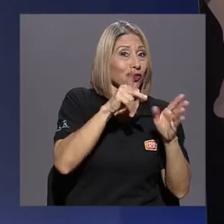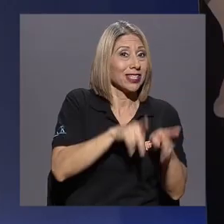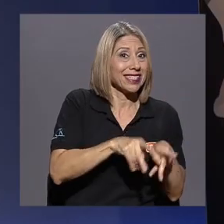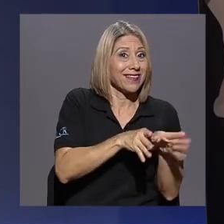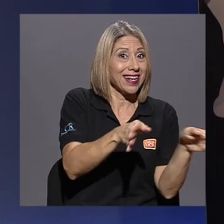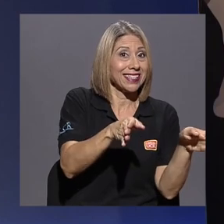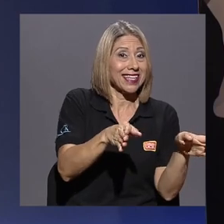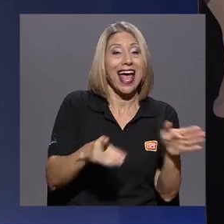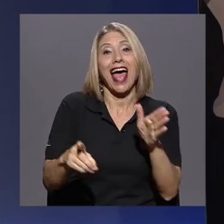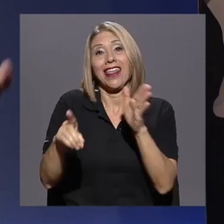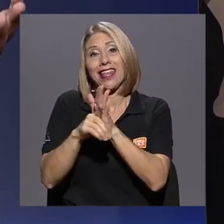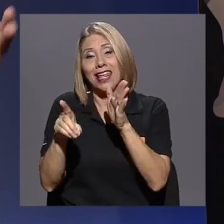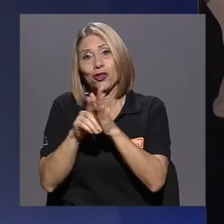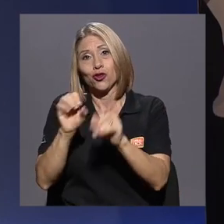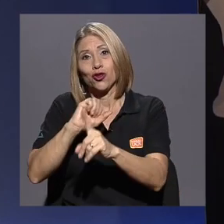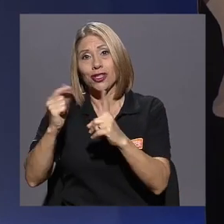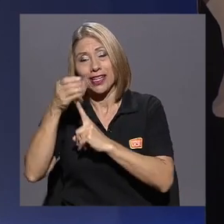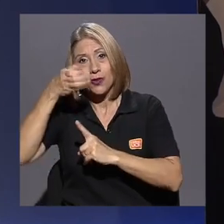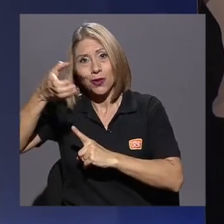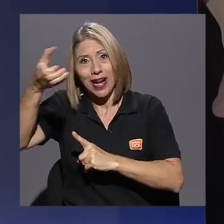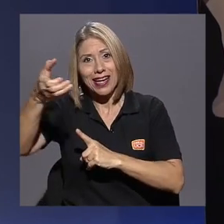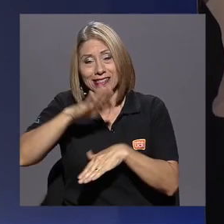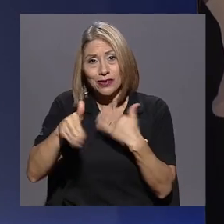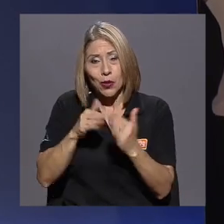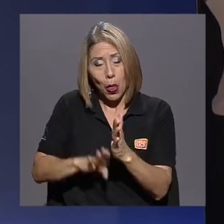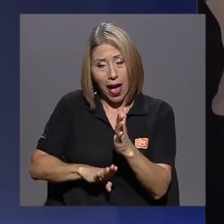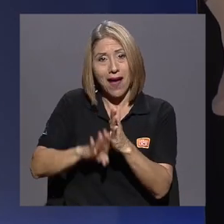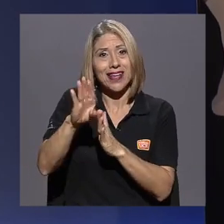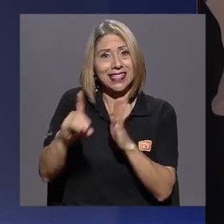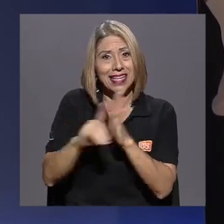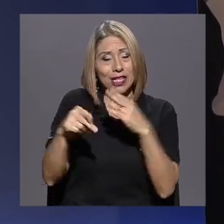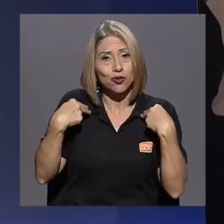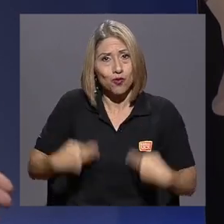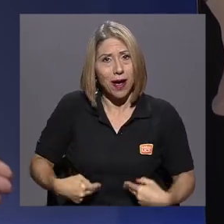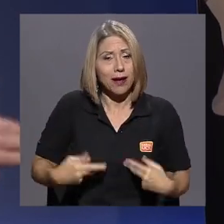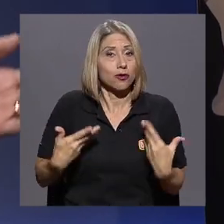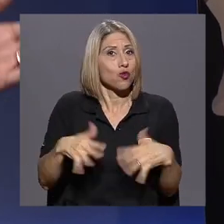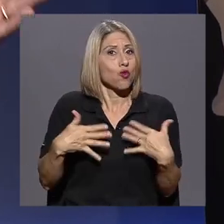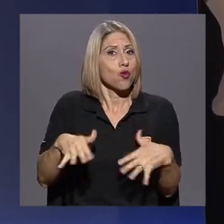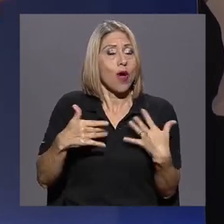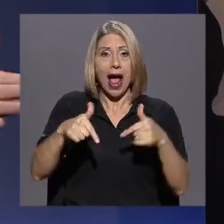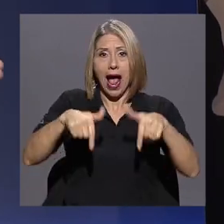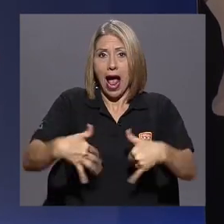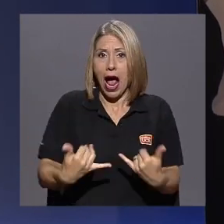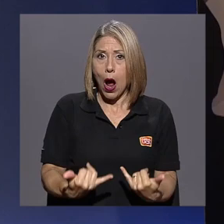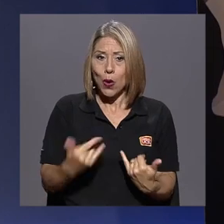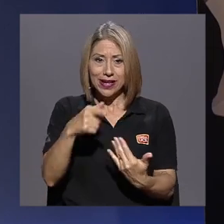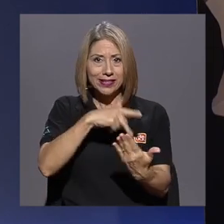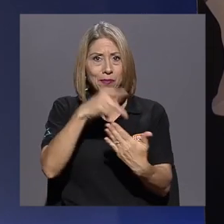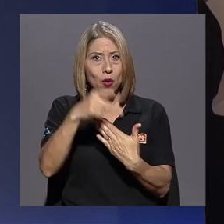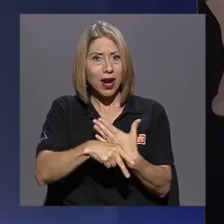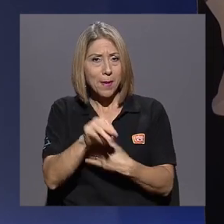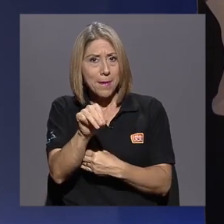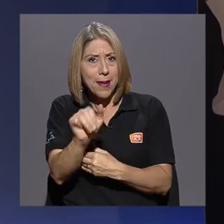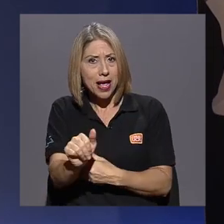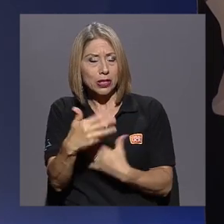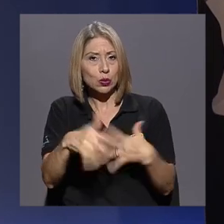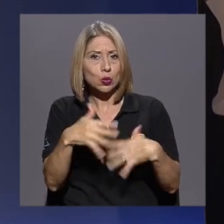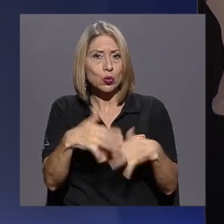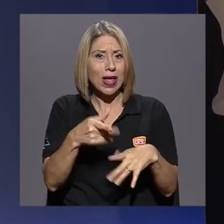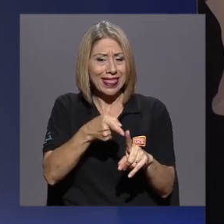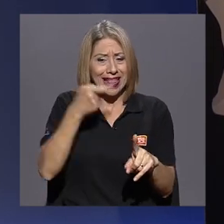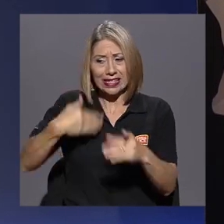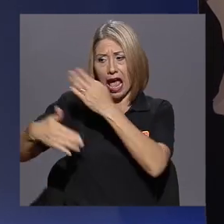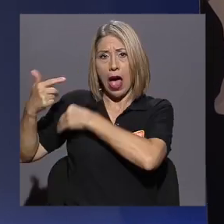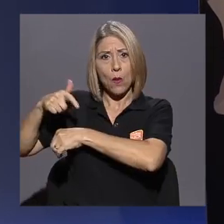culturales. Entonces, todo ese avance de las generaciones en derechos humanos, que ya la superamos, pero que hoy por hoy se convierte en este programa en algo que desde la